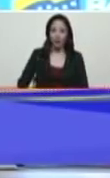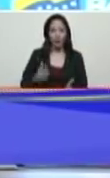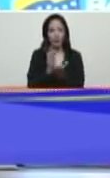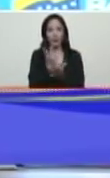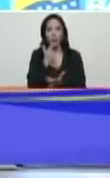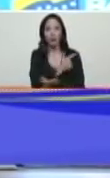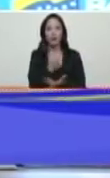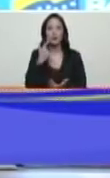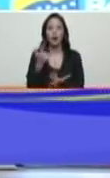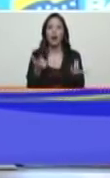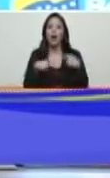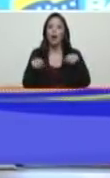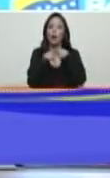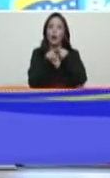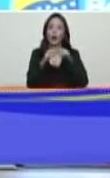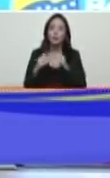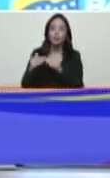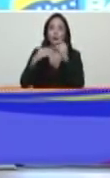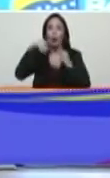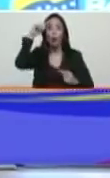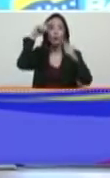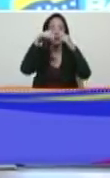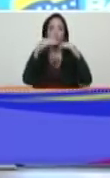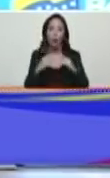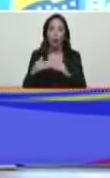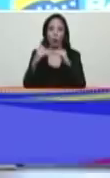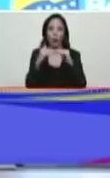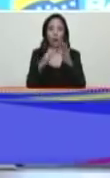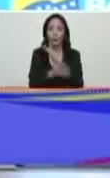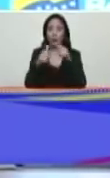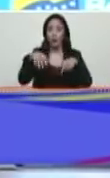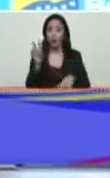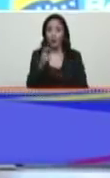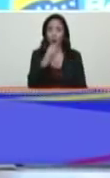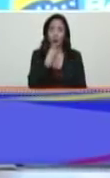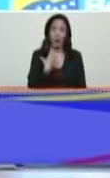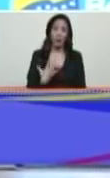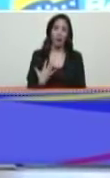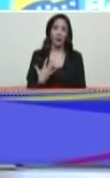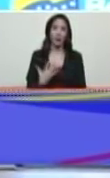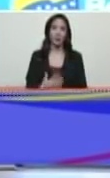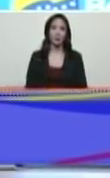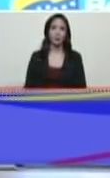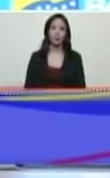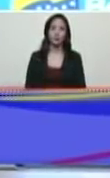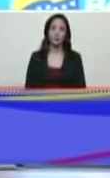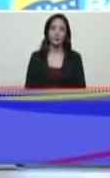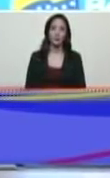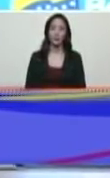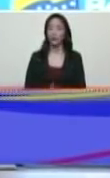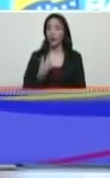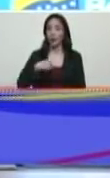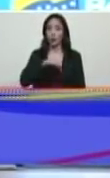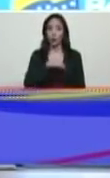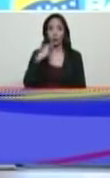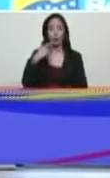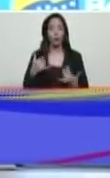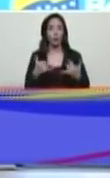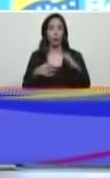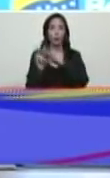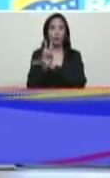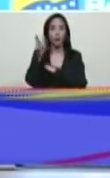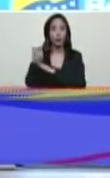como destino común. Venezuela es una belleza, así lo reconocemos nosotros los venezolanos y